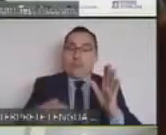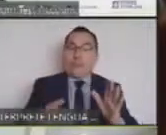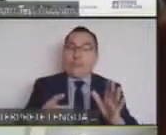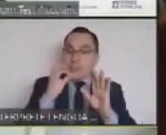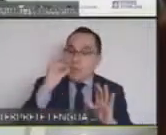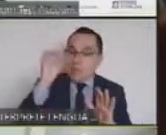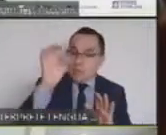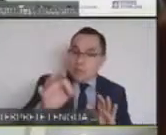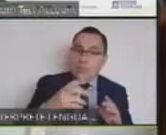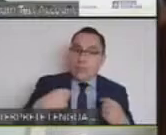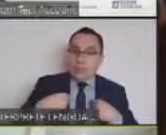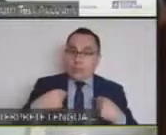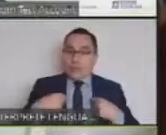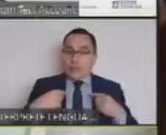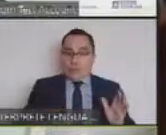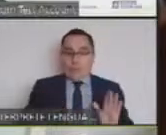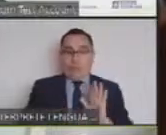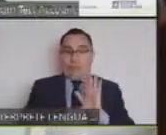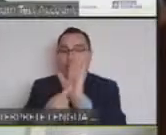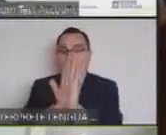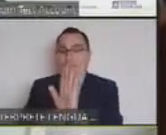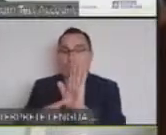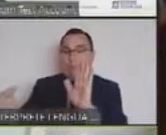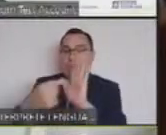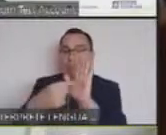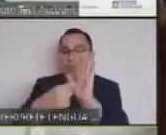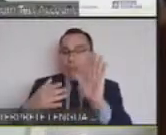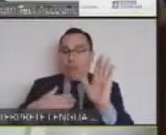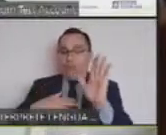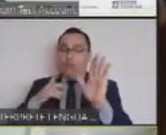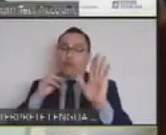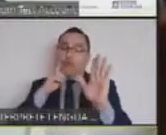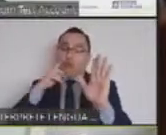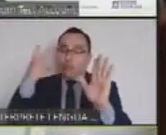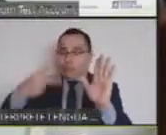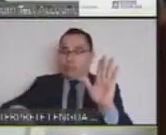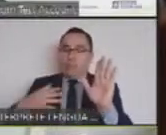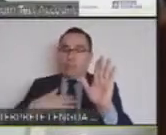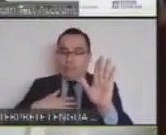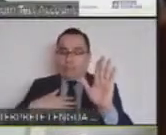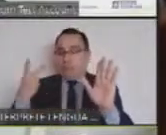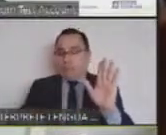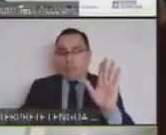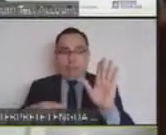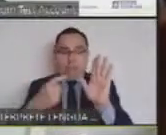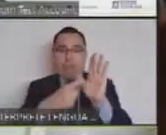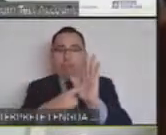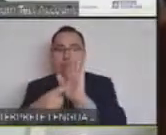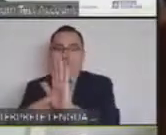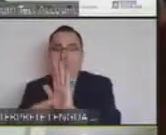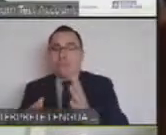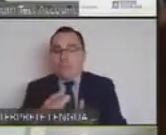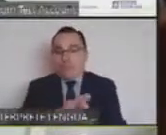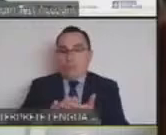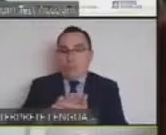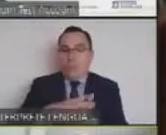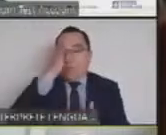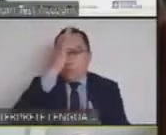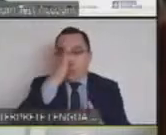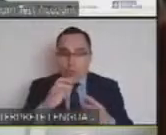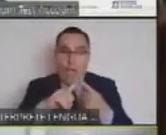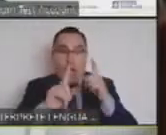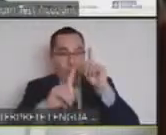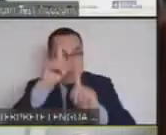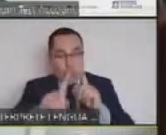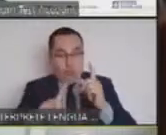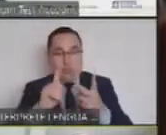efectuar declaraciones de intereses y patrimonio respecto de determinados funcionarios judiciales y